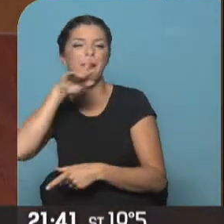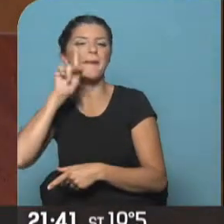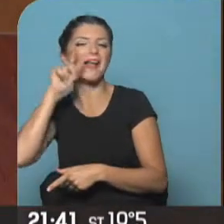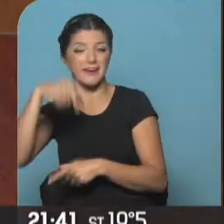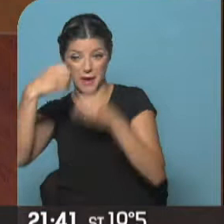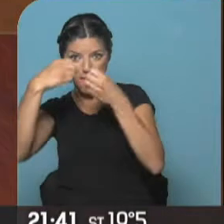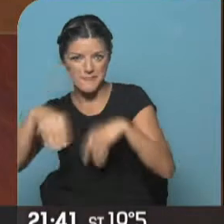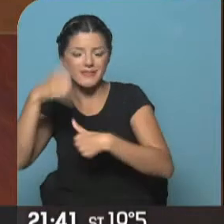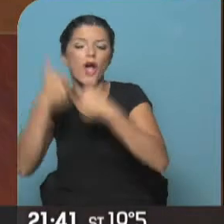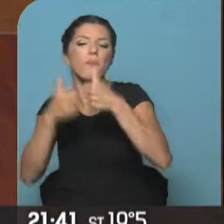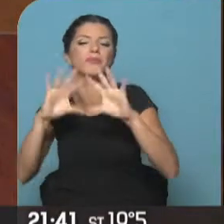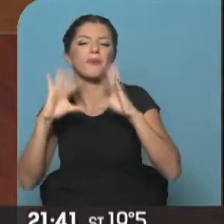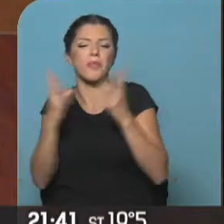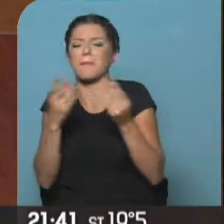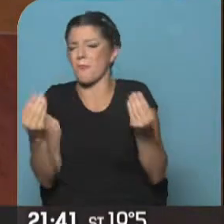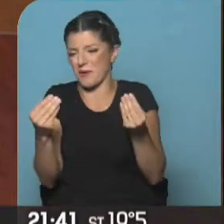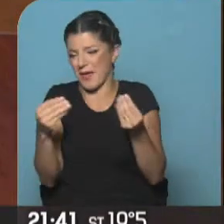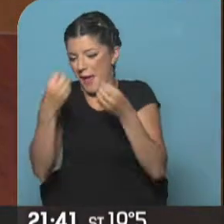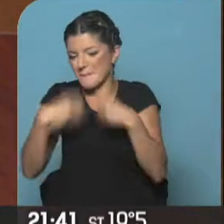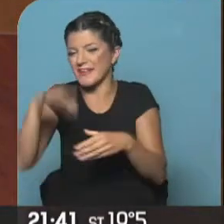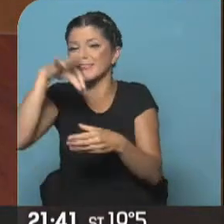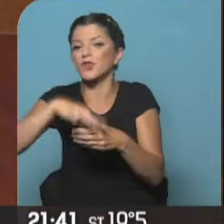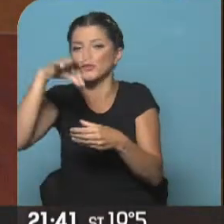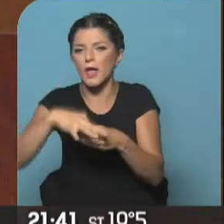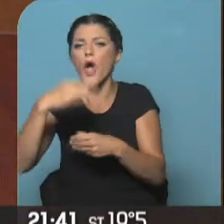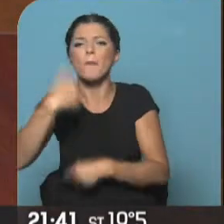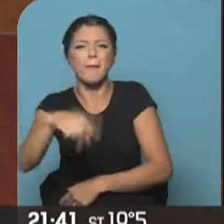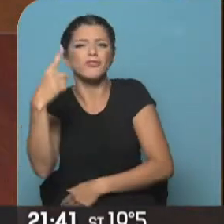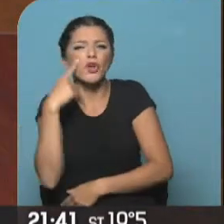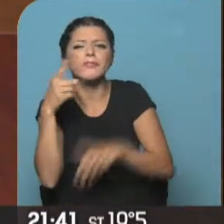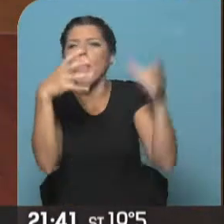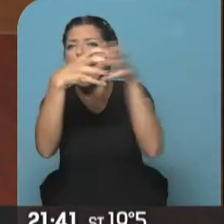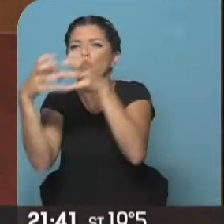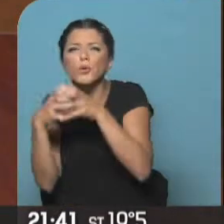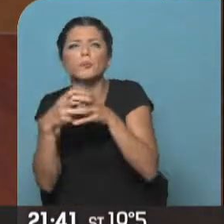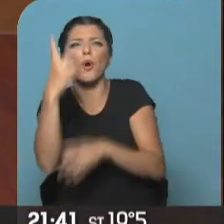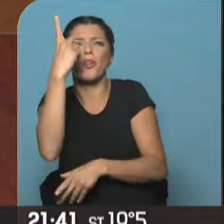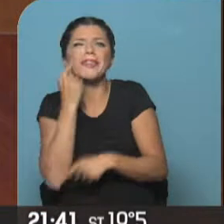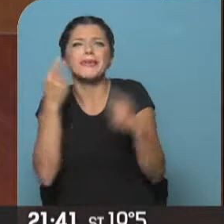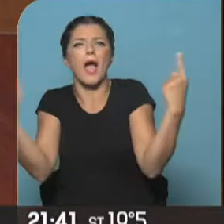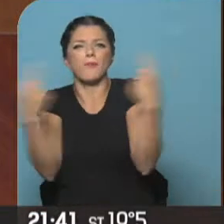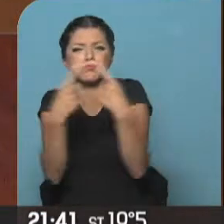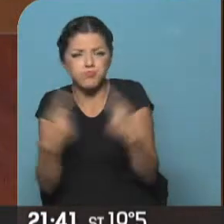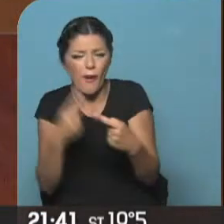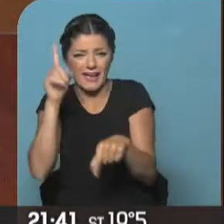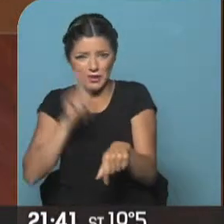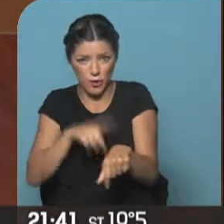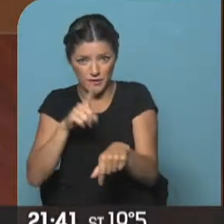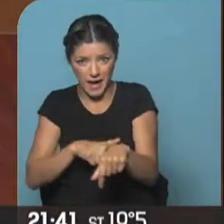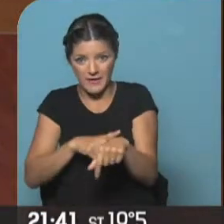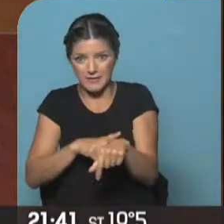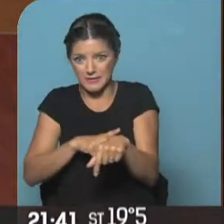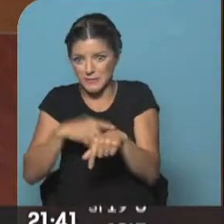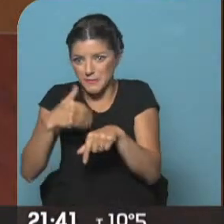y porque ya vamos a saber en qué grupo, con qué rivales, qué día y en qué sedes y en qué horario va a estar jugando la